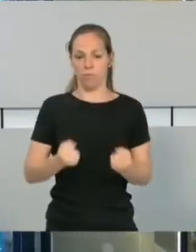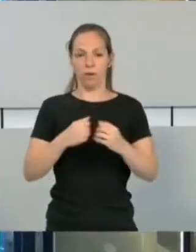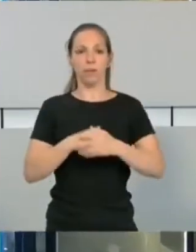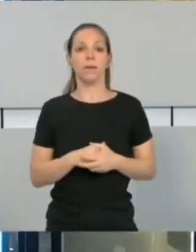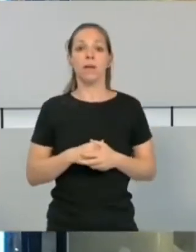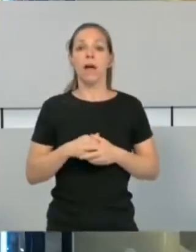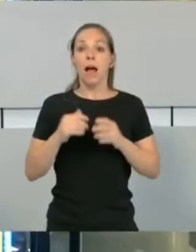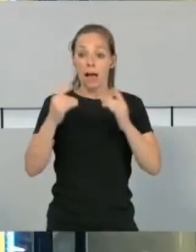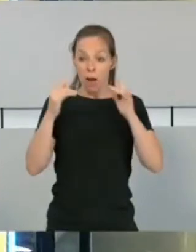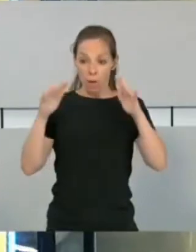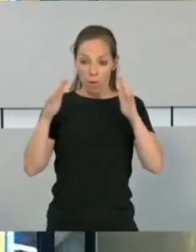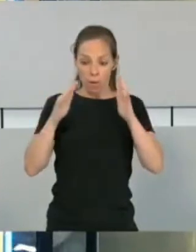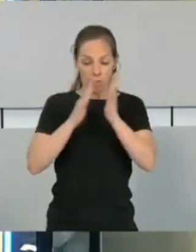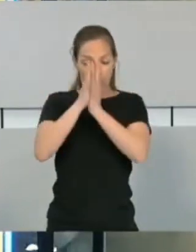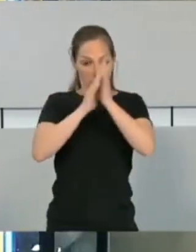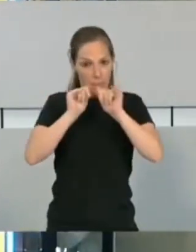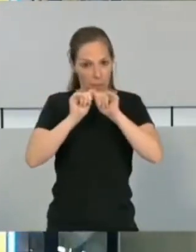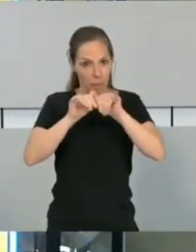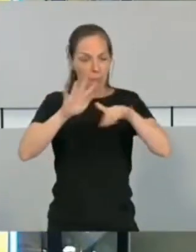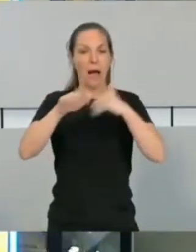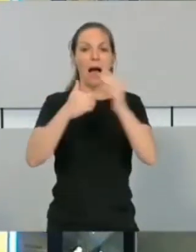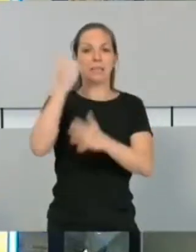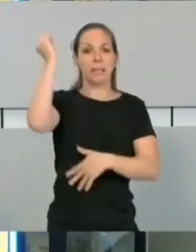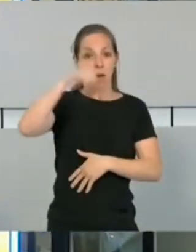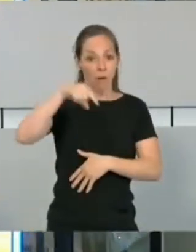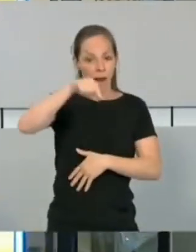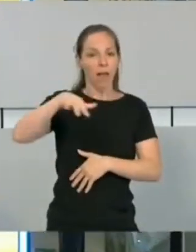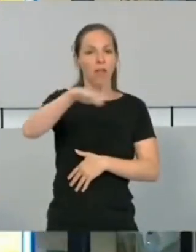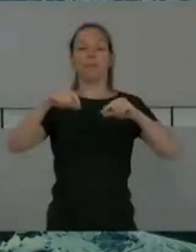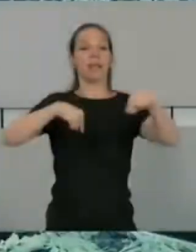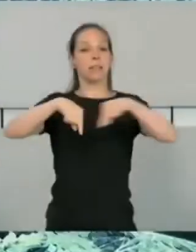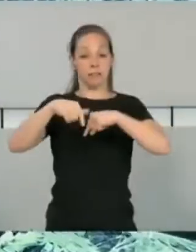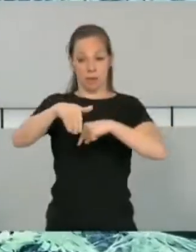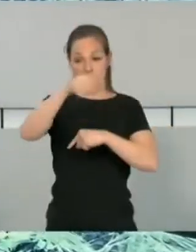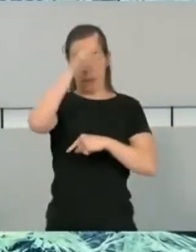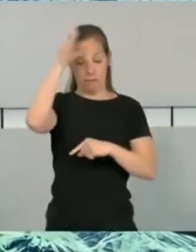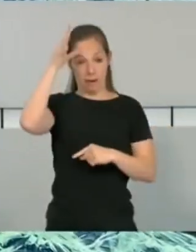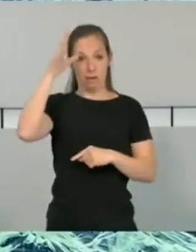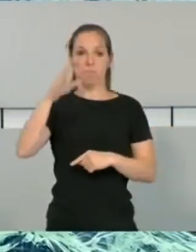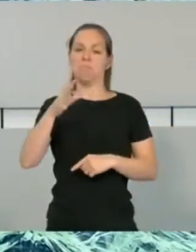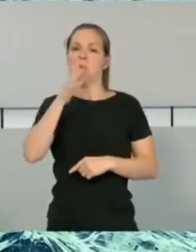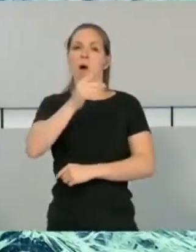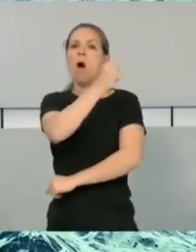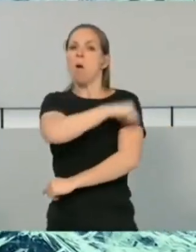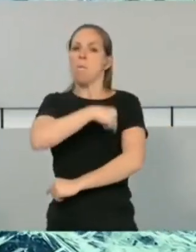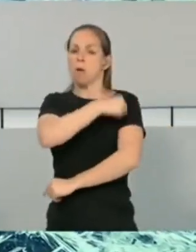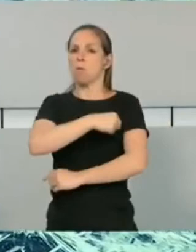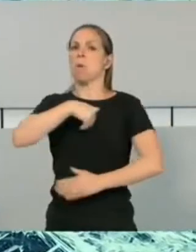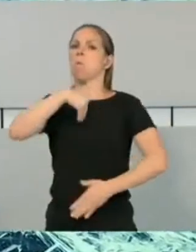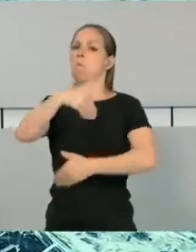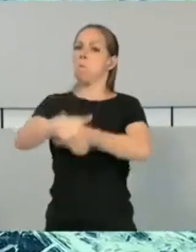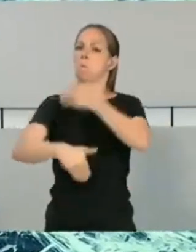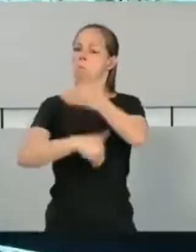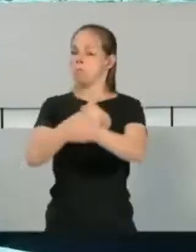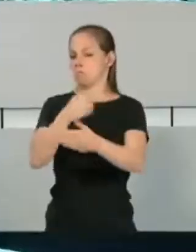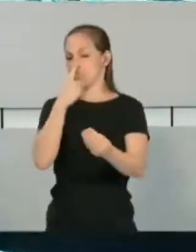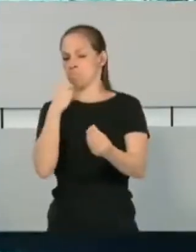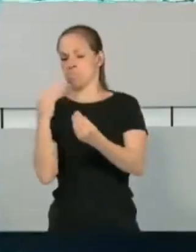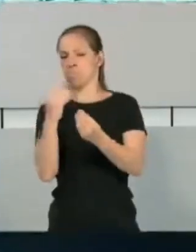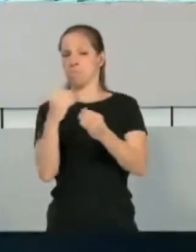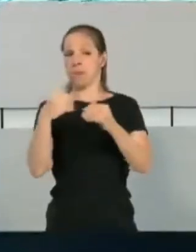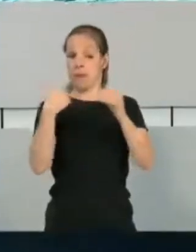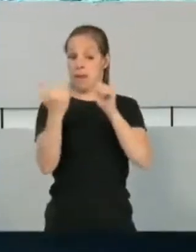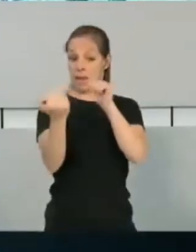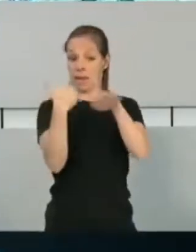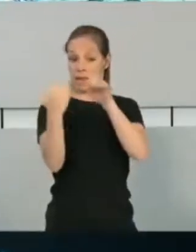Aragón. En la zona están trabajando 50 dotaciones de bomberos. Ya se concede la vacunación, todo apunta a que los desplazamientos por